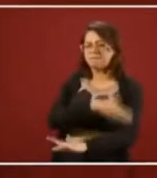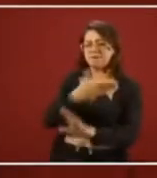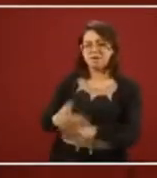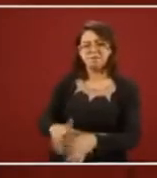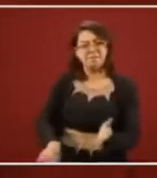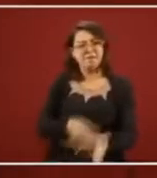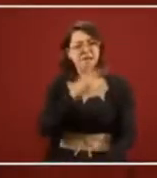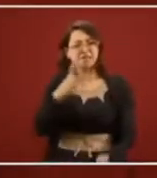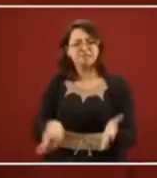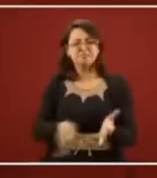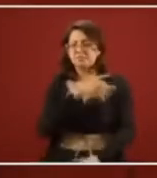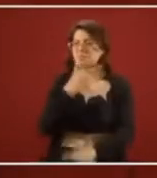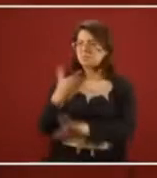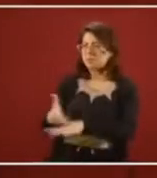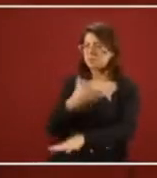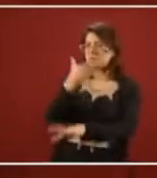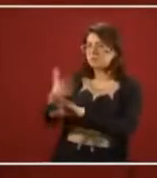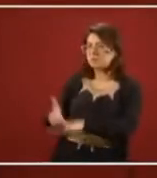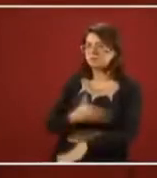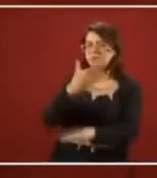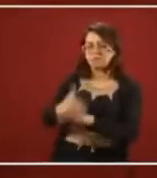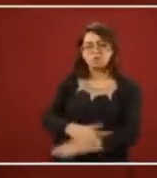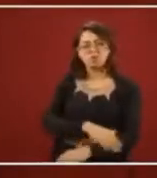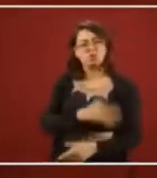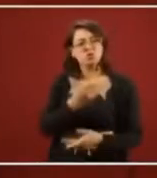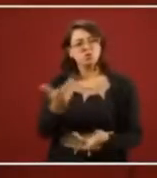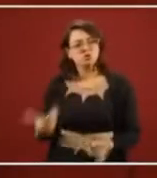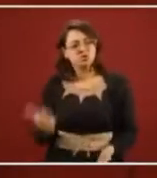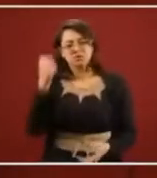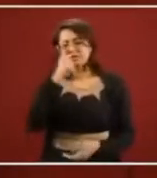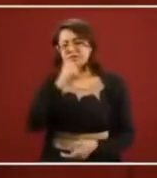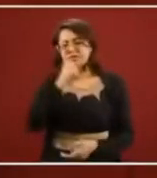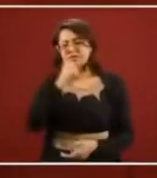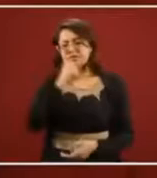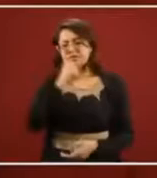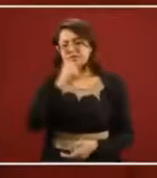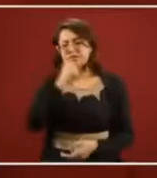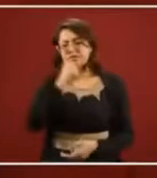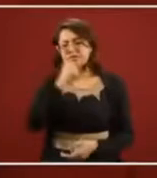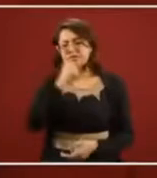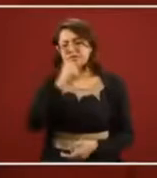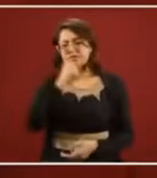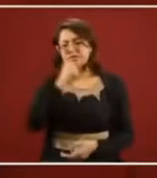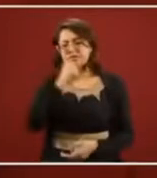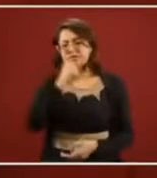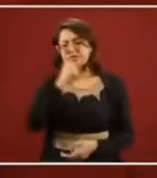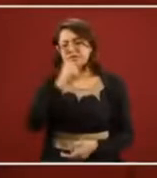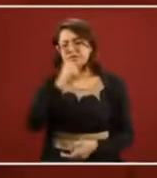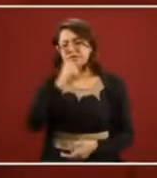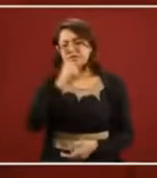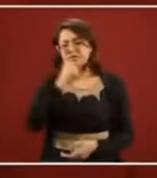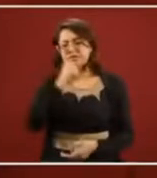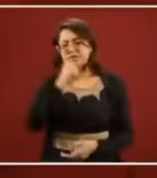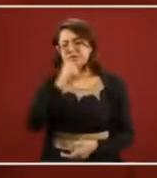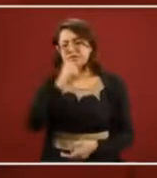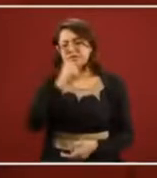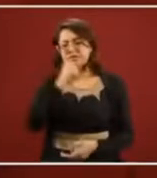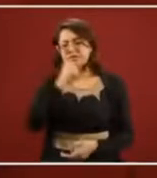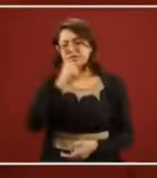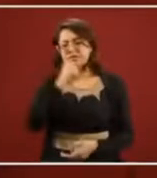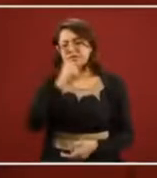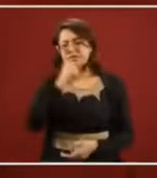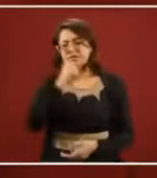manera estar en contra y estar hostigando sus hijas king there's a